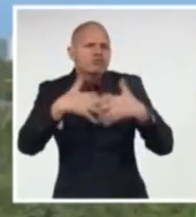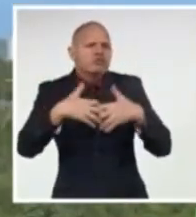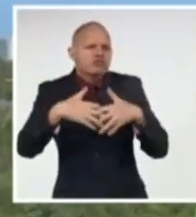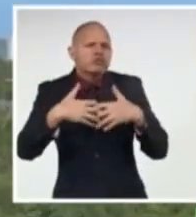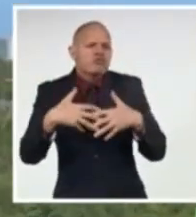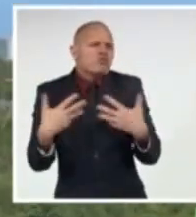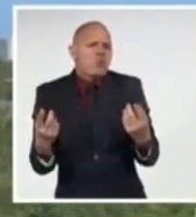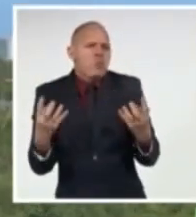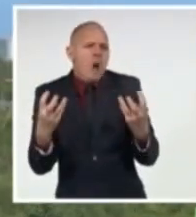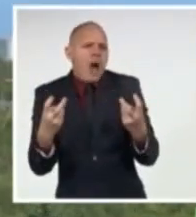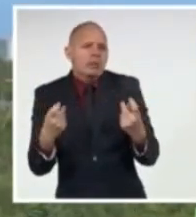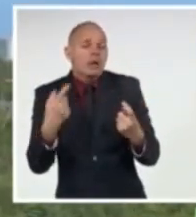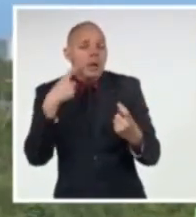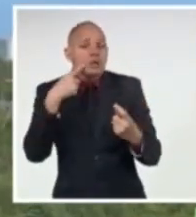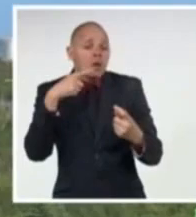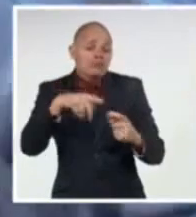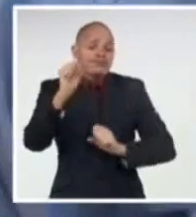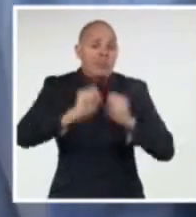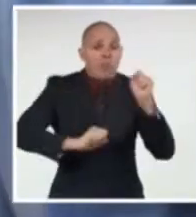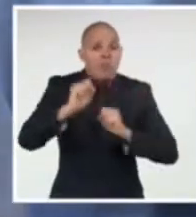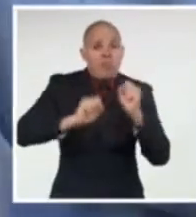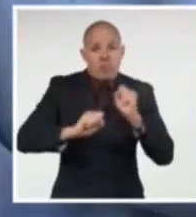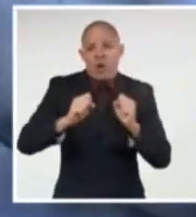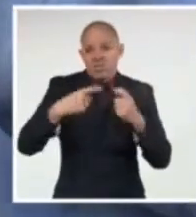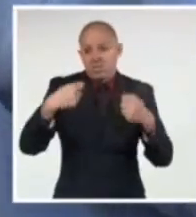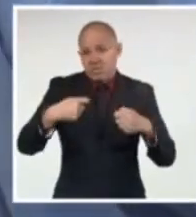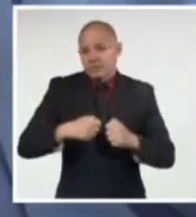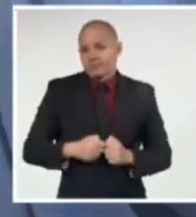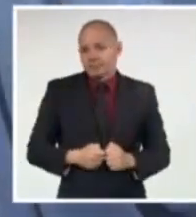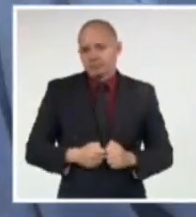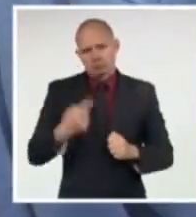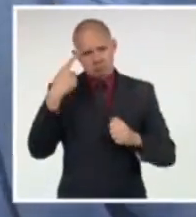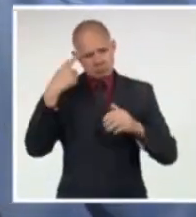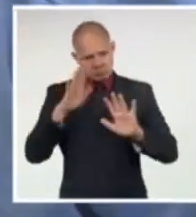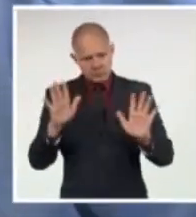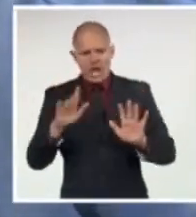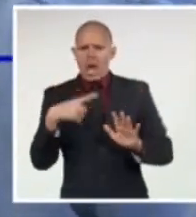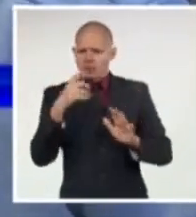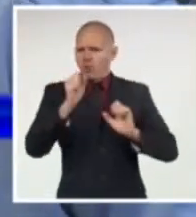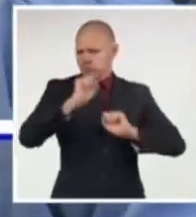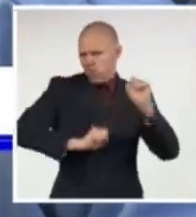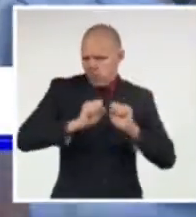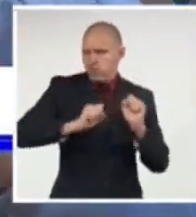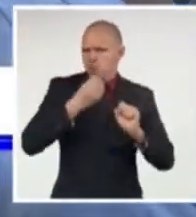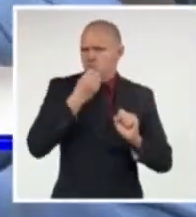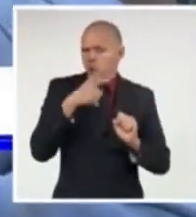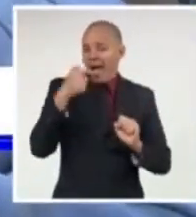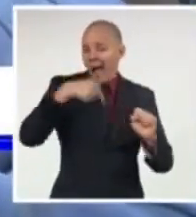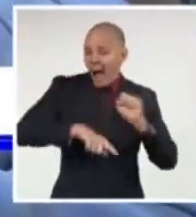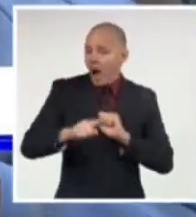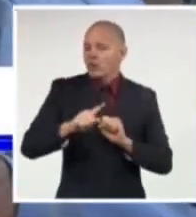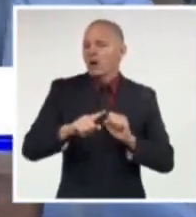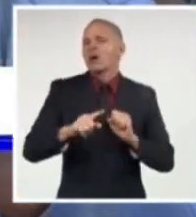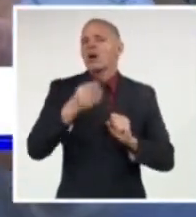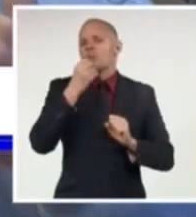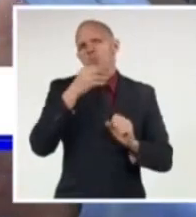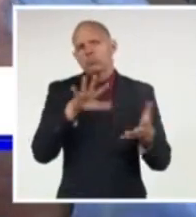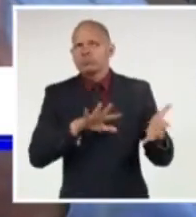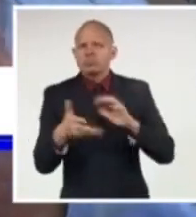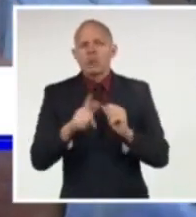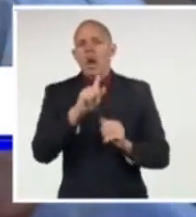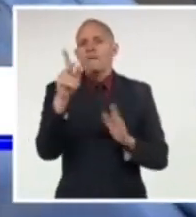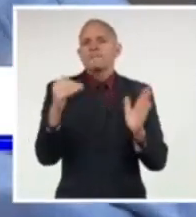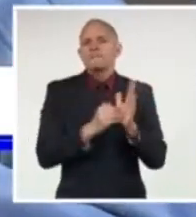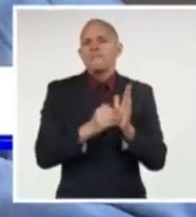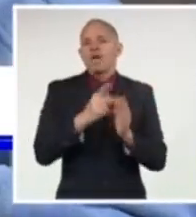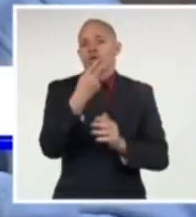aportar las máquinas térmicas. Tener 1.200 megawatts en la generación térmica no sin, como promedio